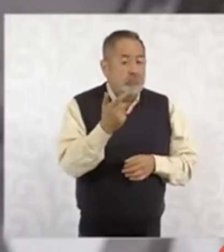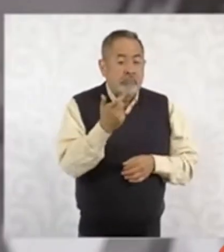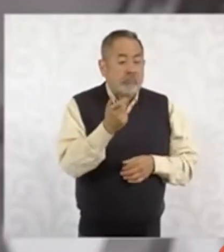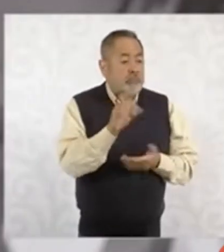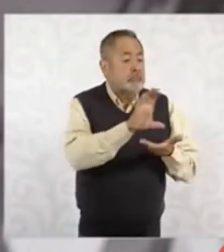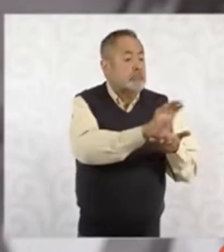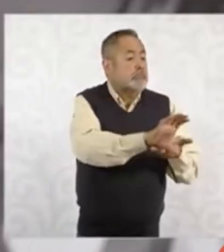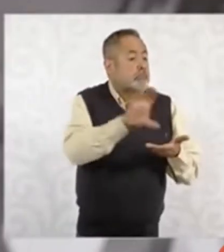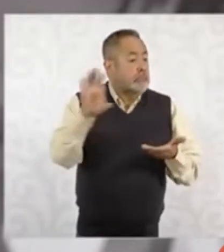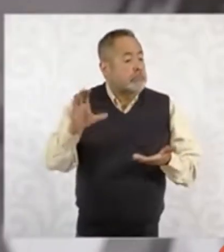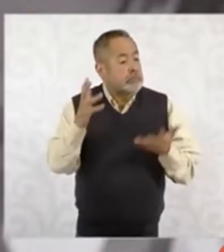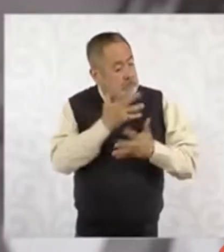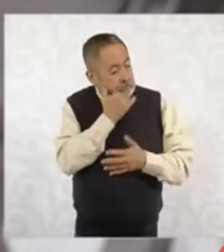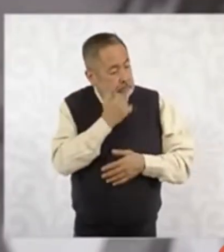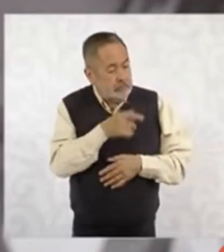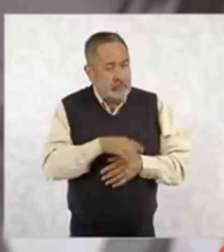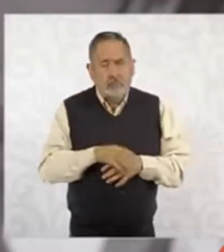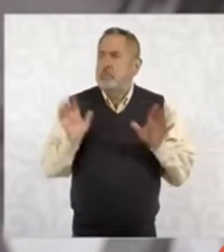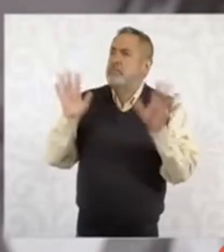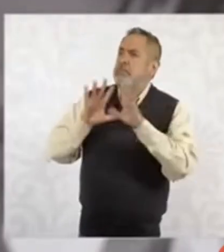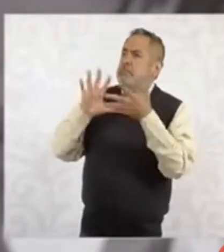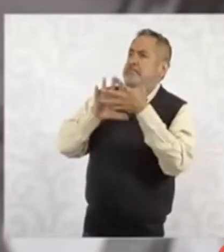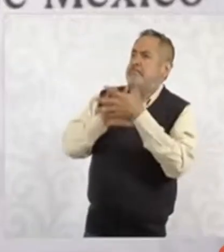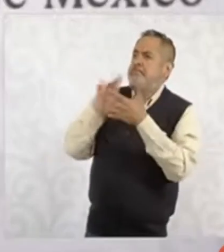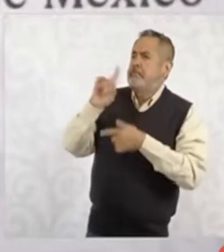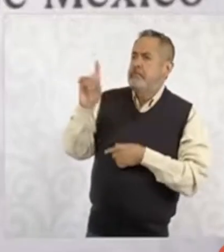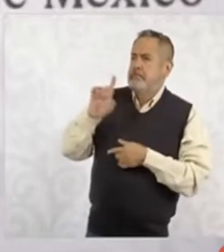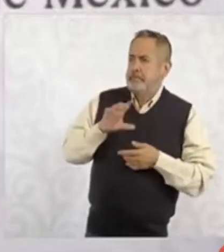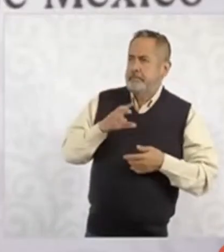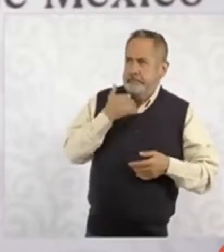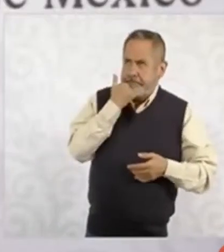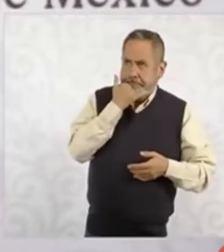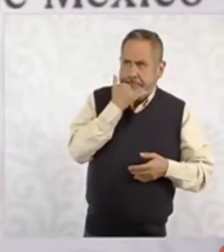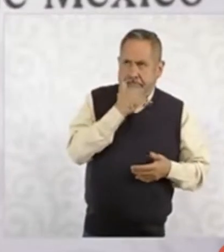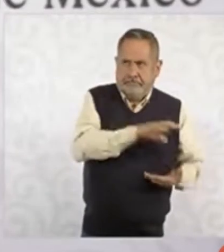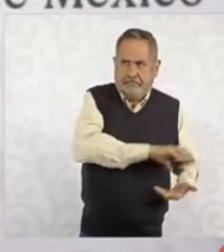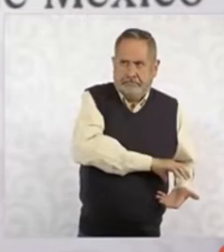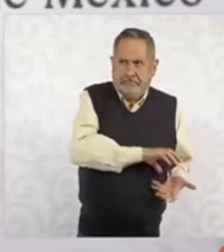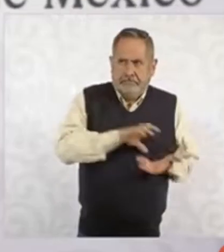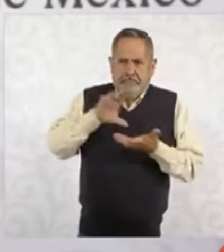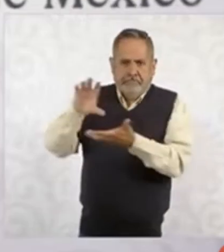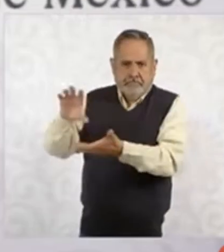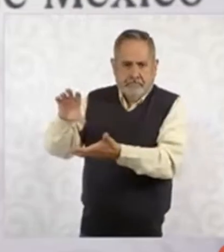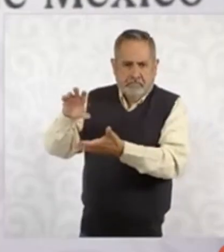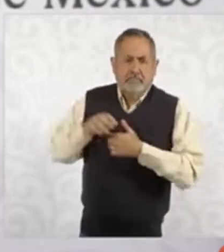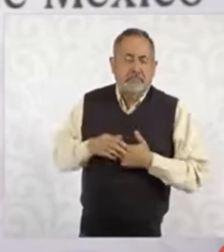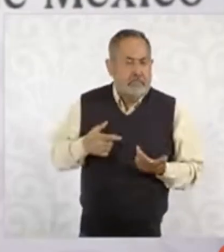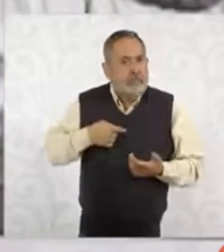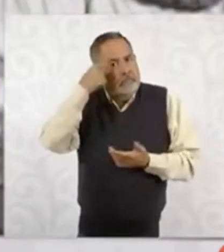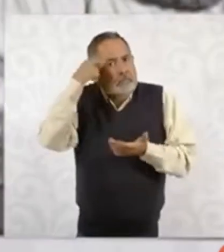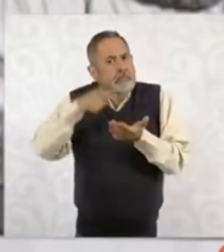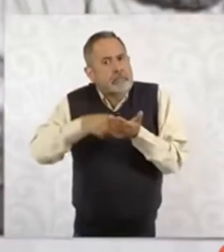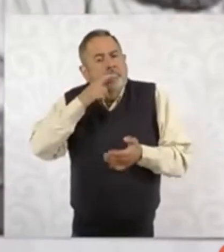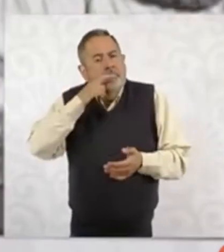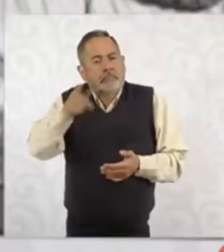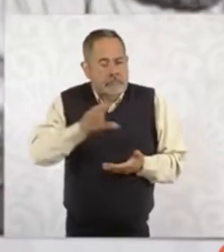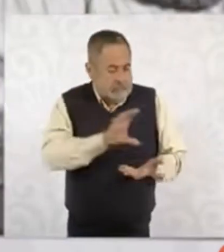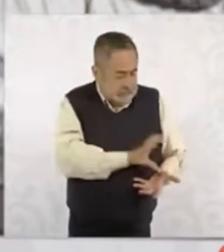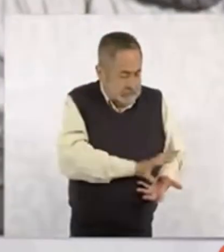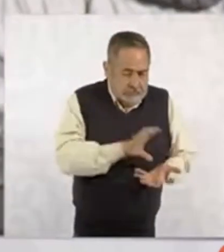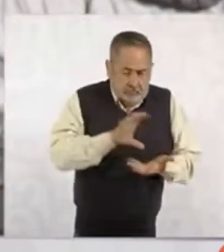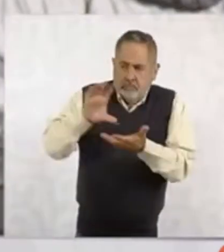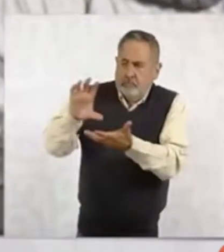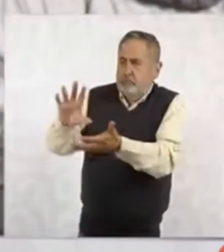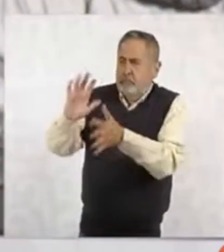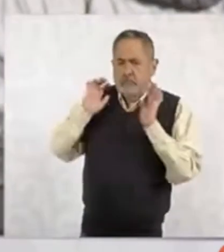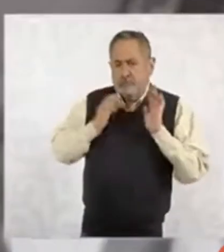de que para no ir a prisión devuelve todo. Entonces yo ayer decía, me parece que es mejor que devuelvan todo y que se haga algo